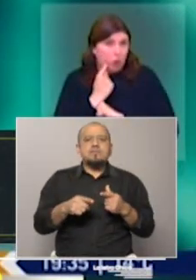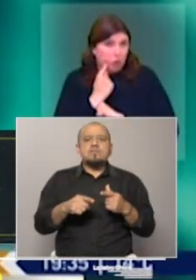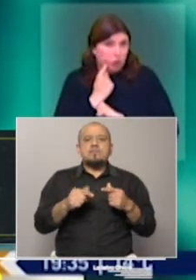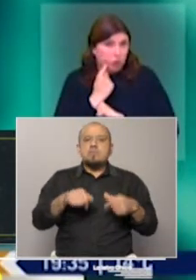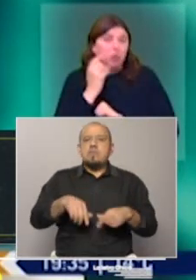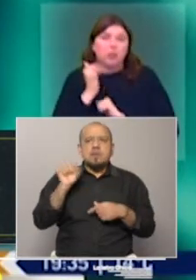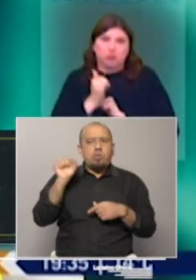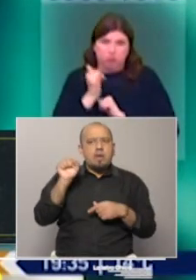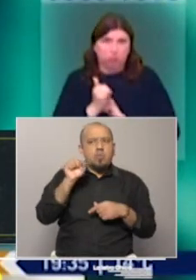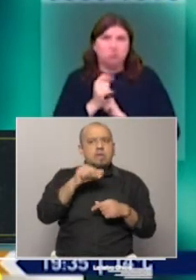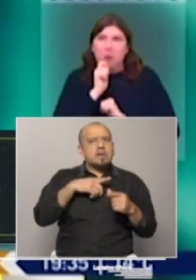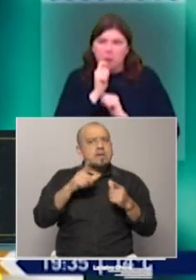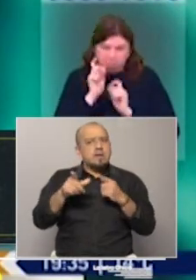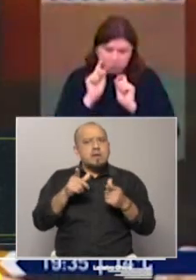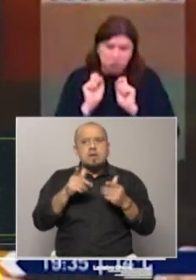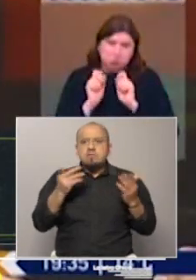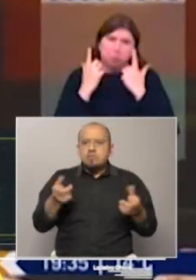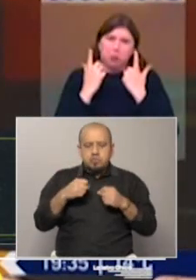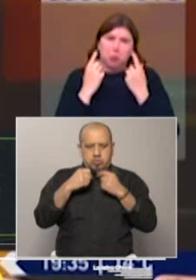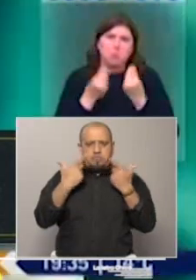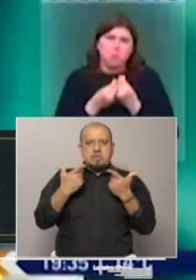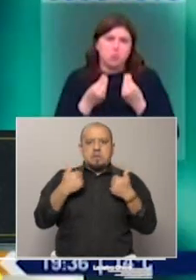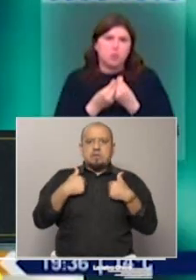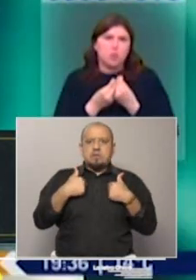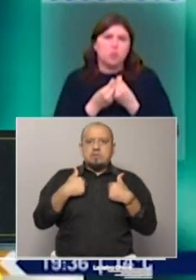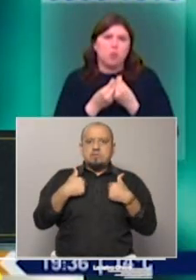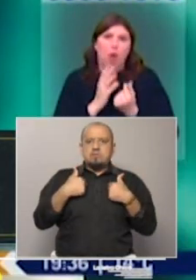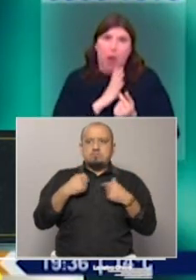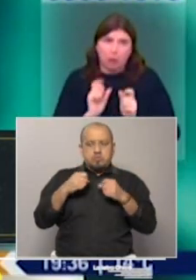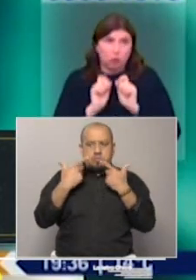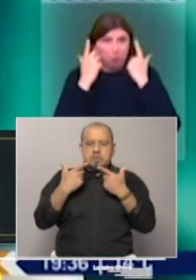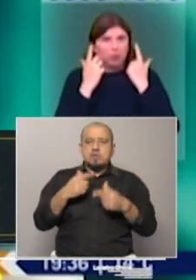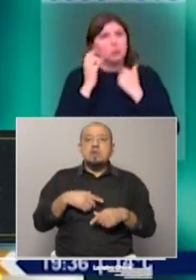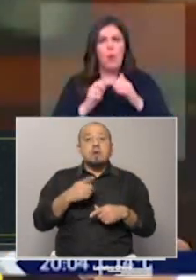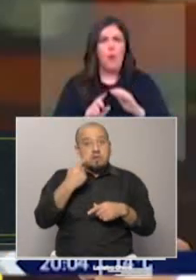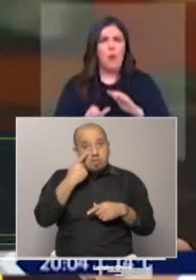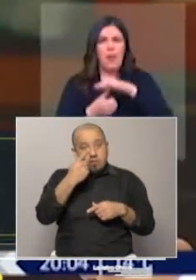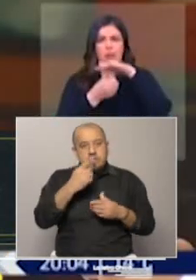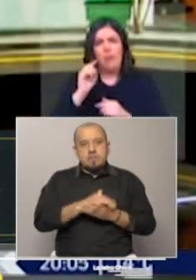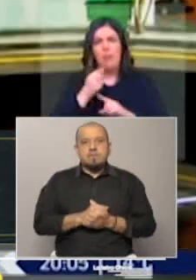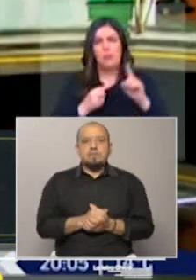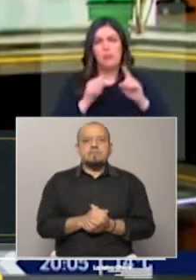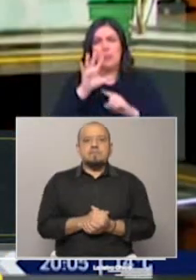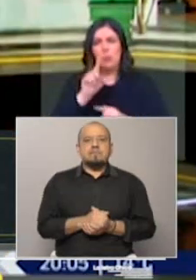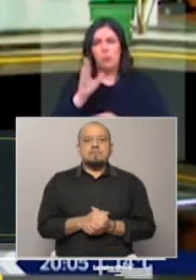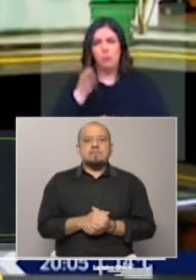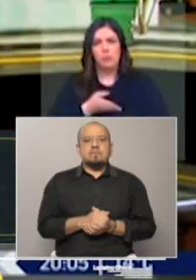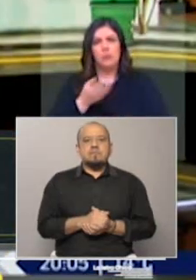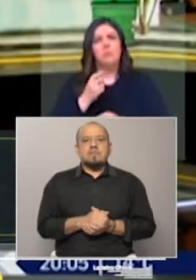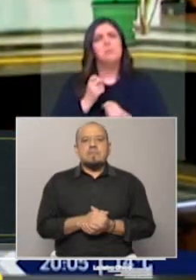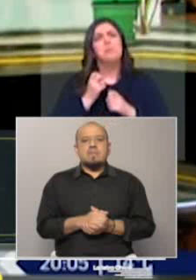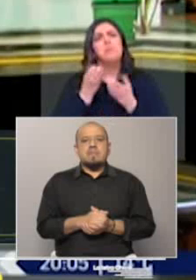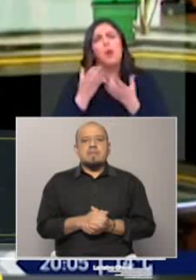encuesta que nos sorprendió mucho. Ah, ¿te sorprendió? Sí. ¿Hay sorpresa? Sí. ¿Vamos a la pantalla de Telemundo? Bueno, se